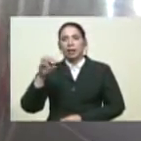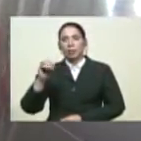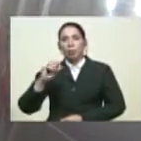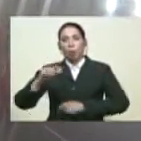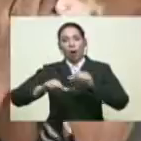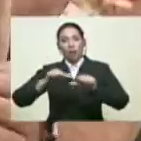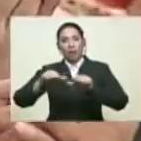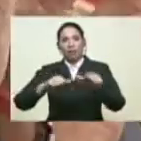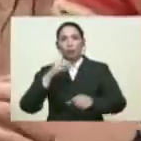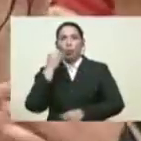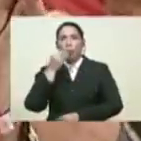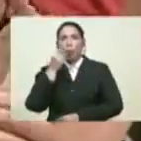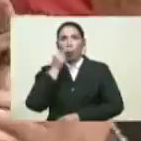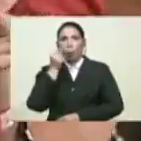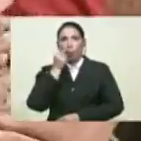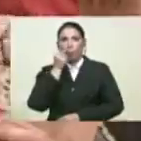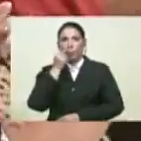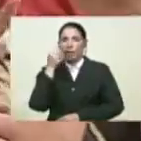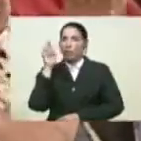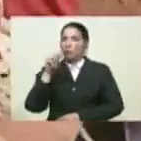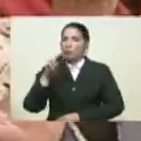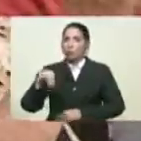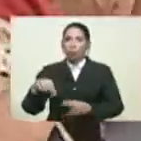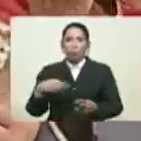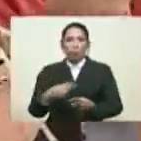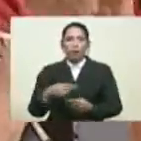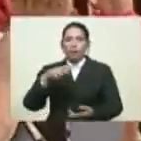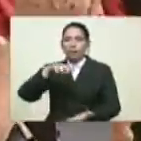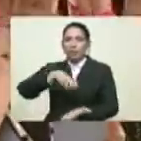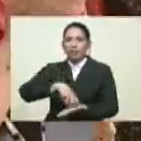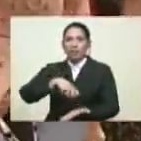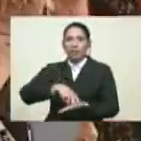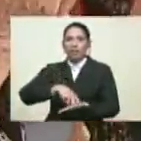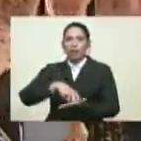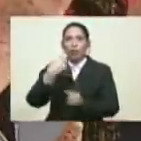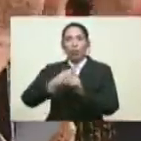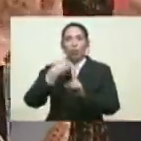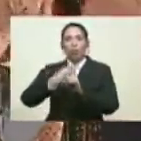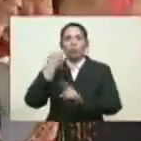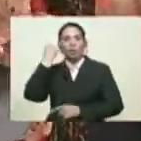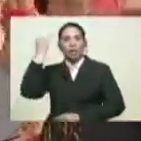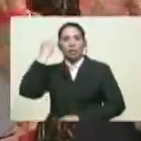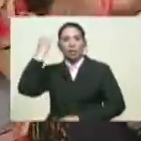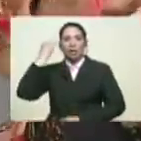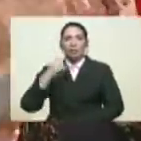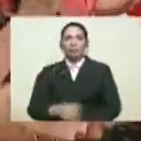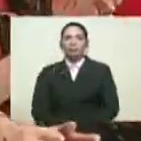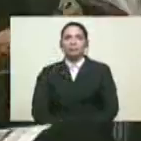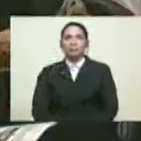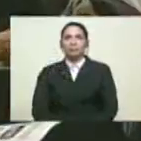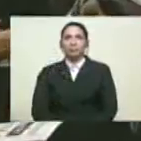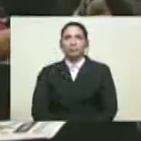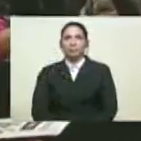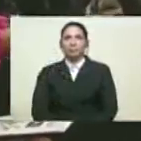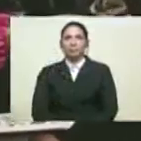se rindieron en la lucha por las ideas y la verdad de su época histórica.